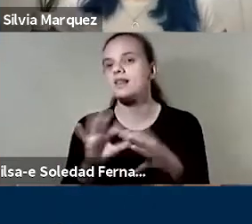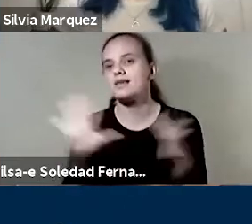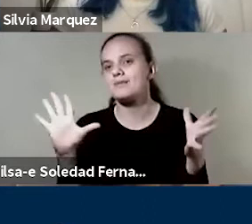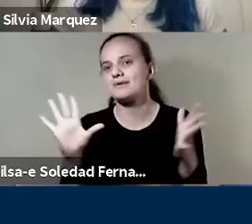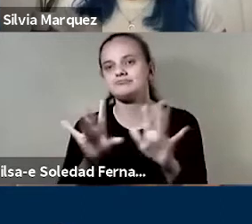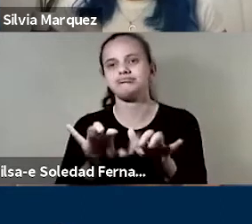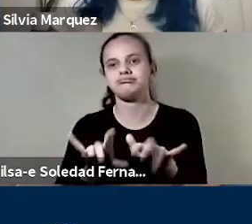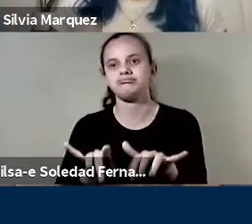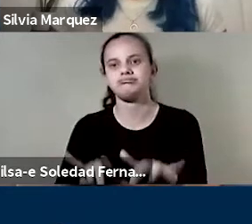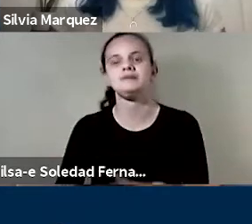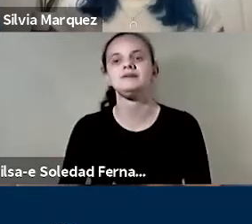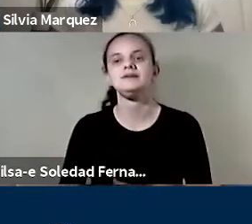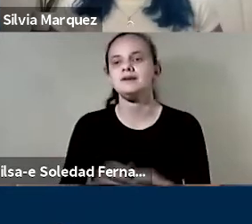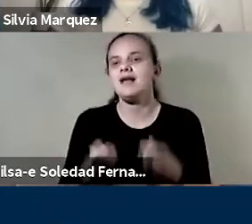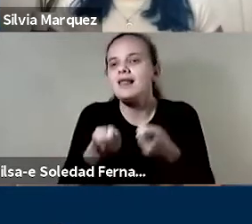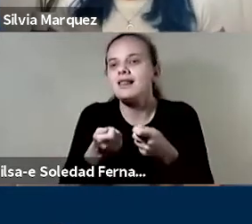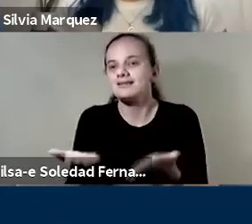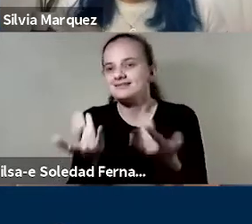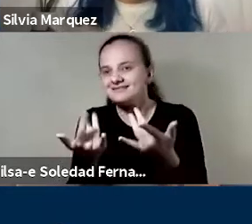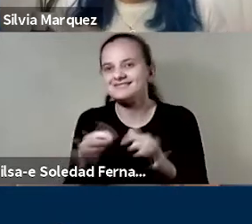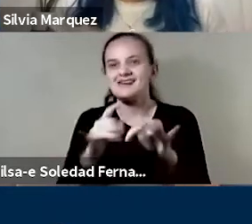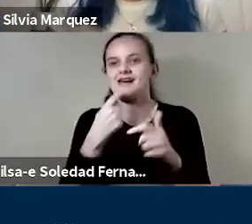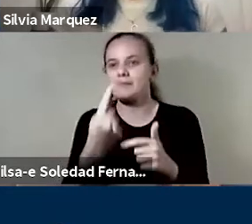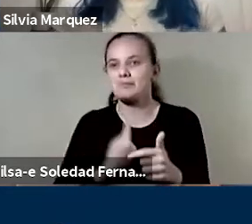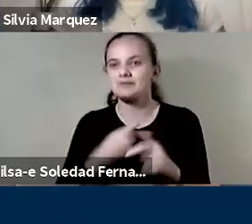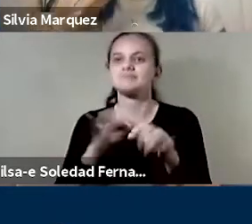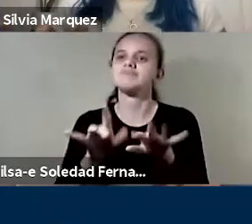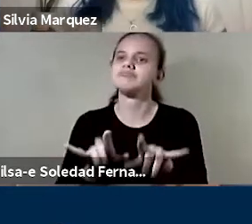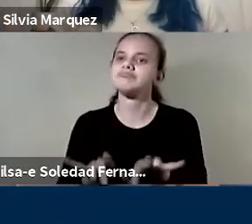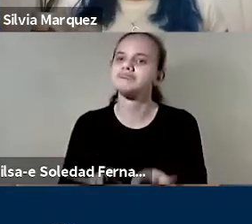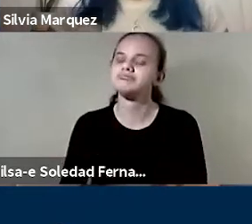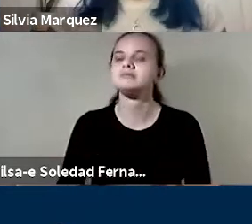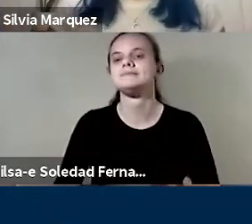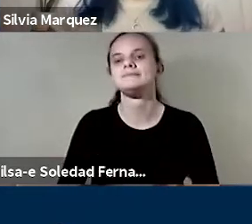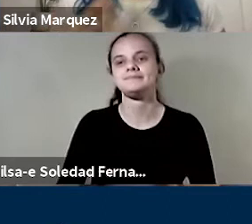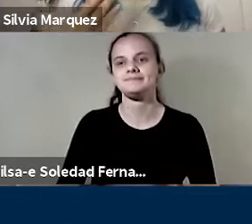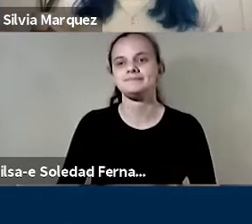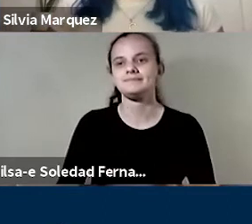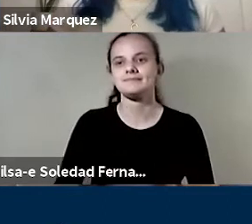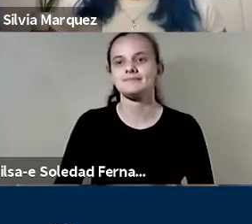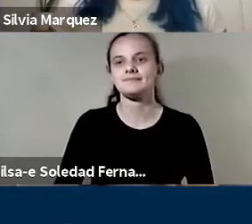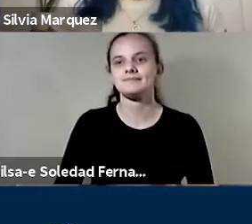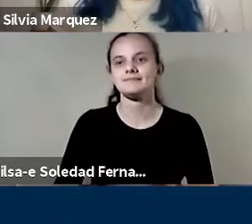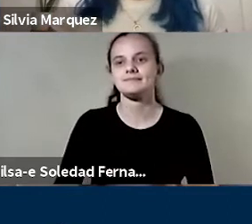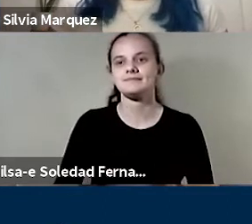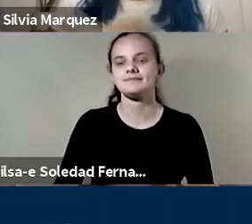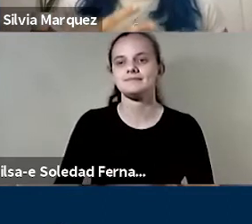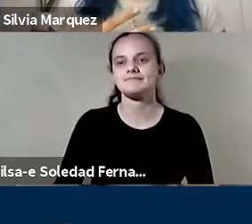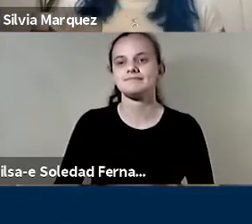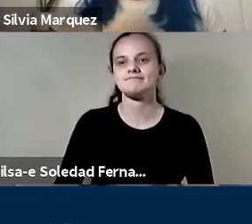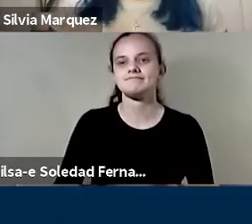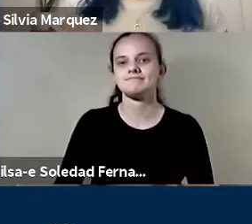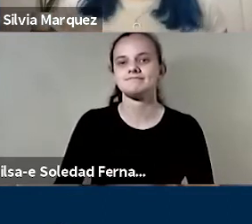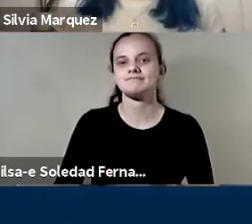opiniones, sentires en el chat, háganlo, son totalmente libres y los alentamos a que respondan esa pregunta, ¿sí? Se